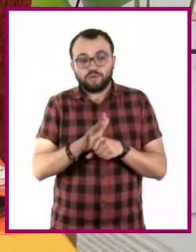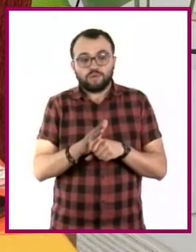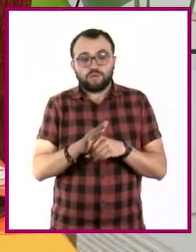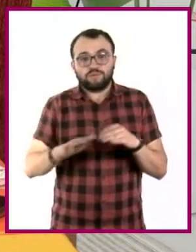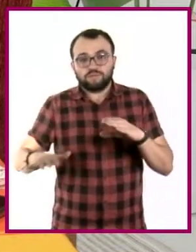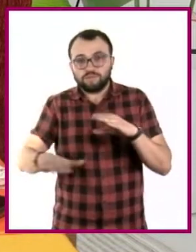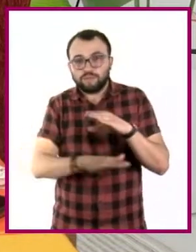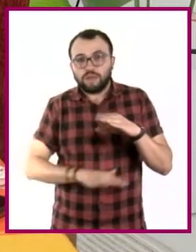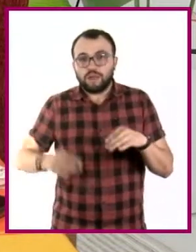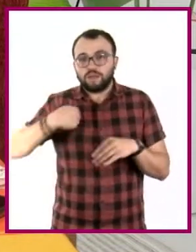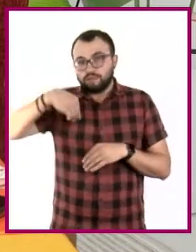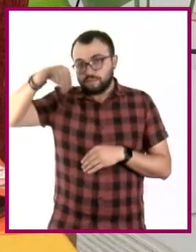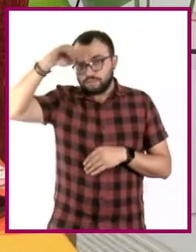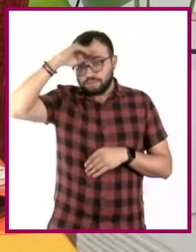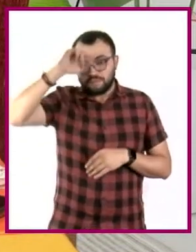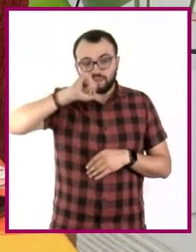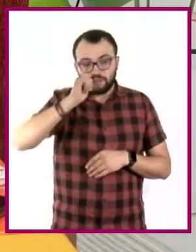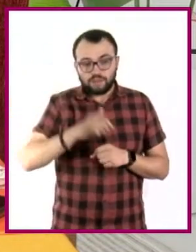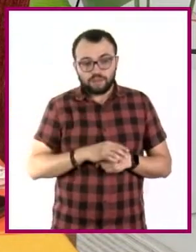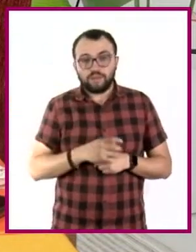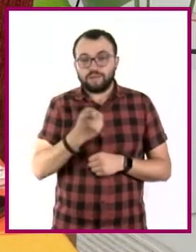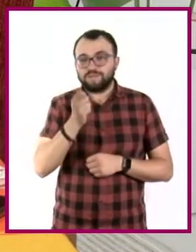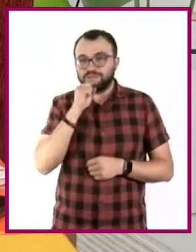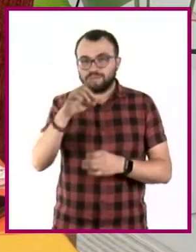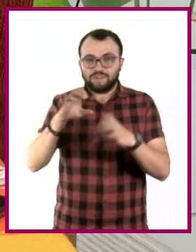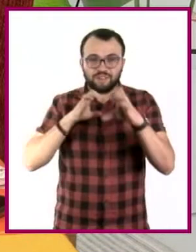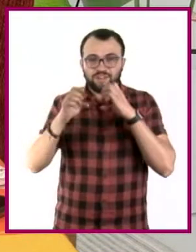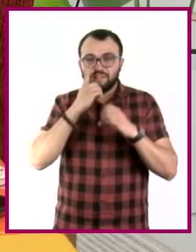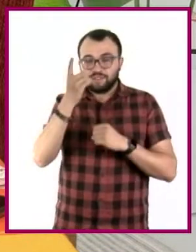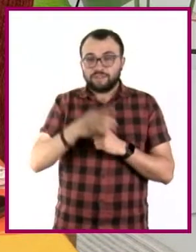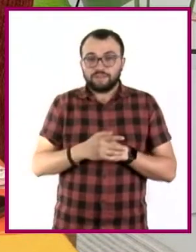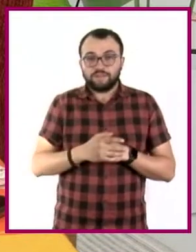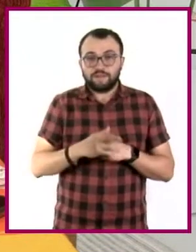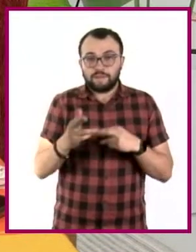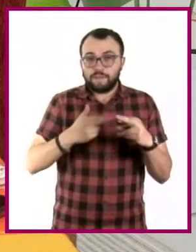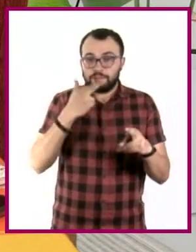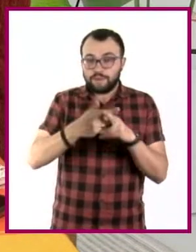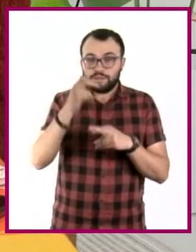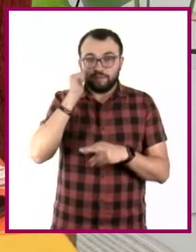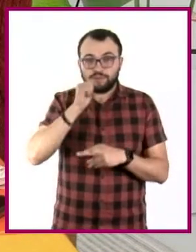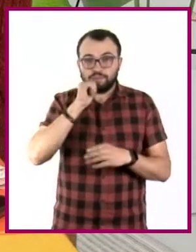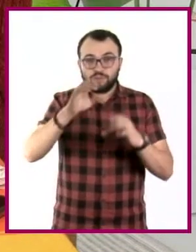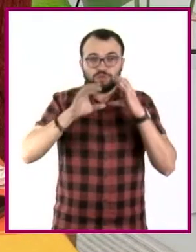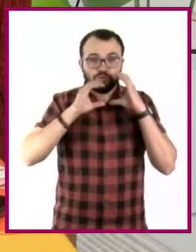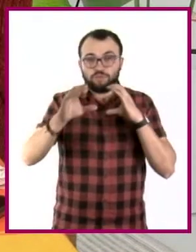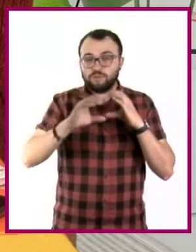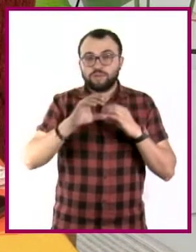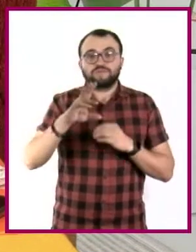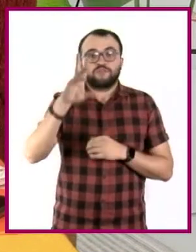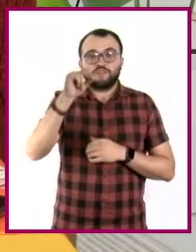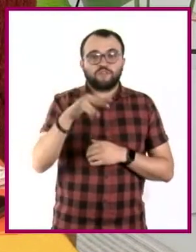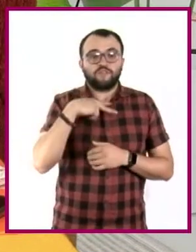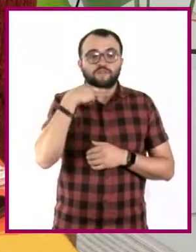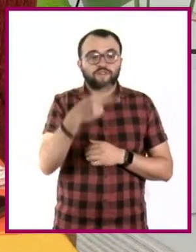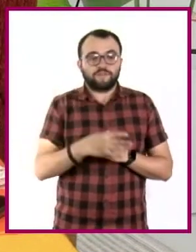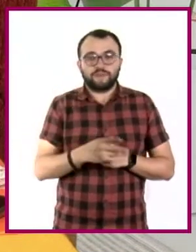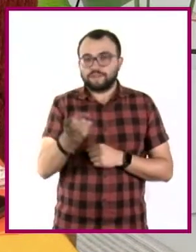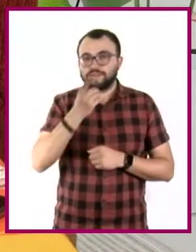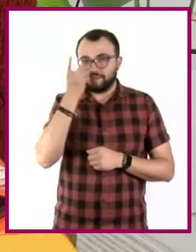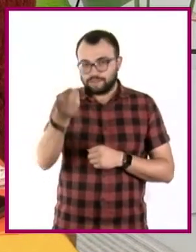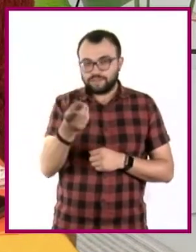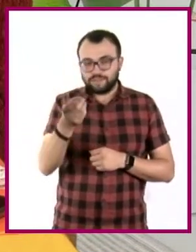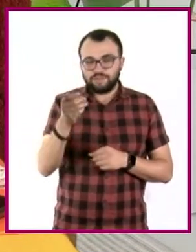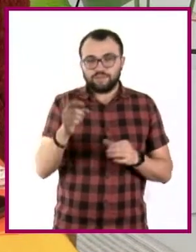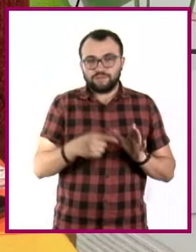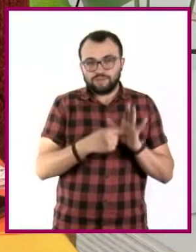de la conciencia y, como ya veíamos en la entrevista, que la mayor parte de la comunicación es no verbal, de acuerdo con los resultados